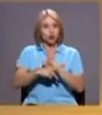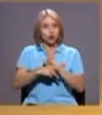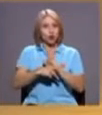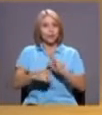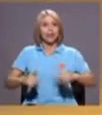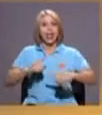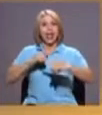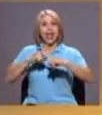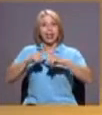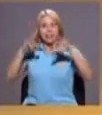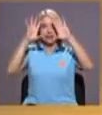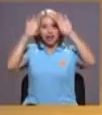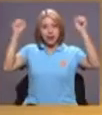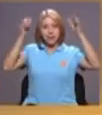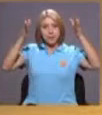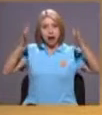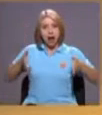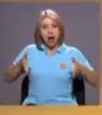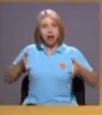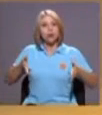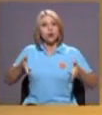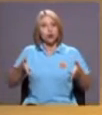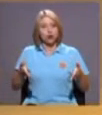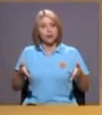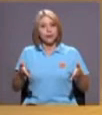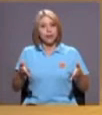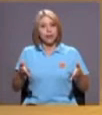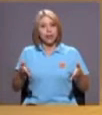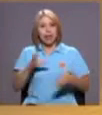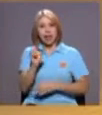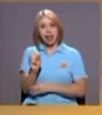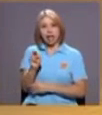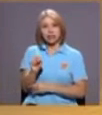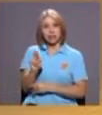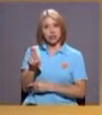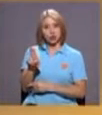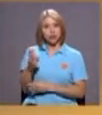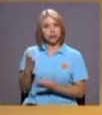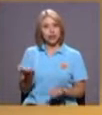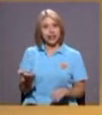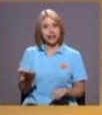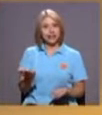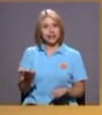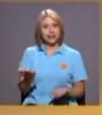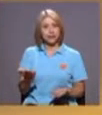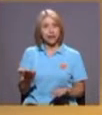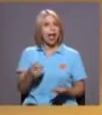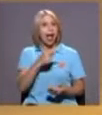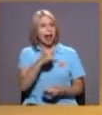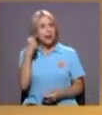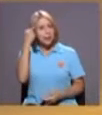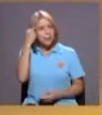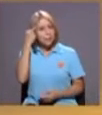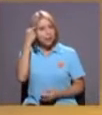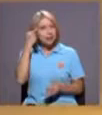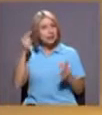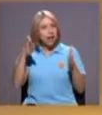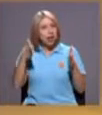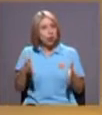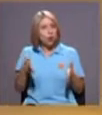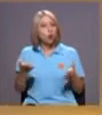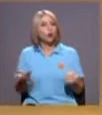ex embajador en Naciones Unidas, al pensador.